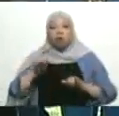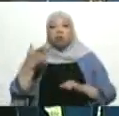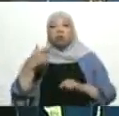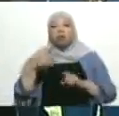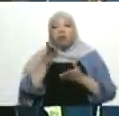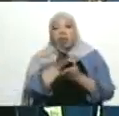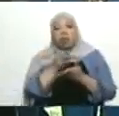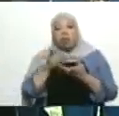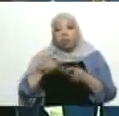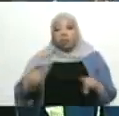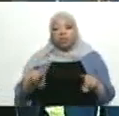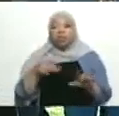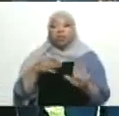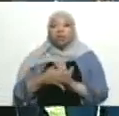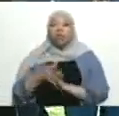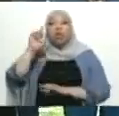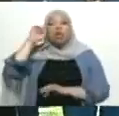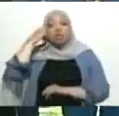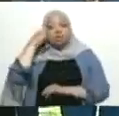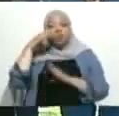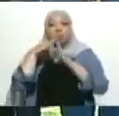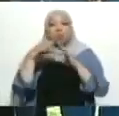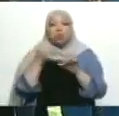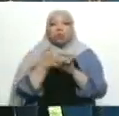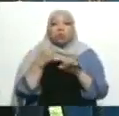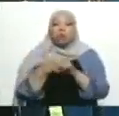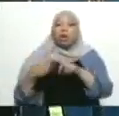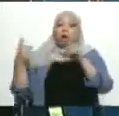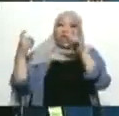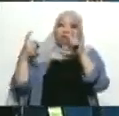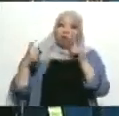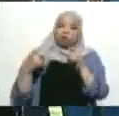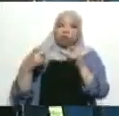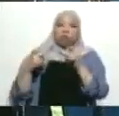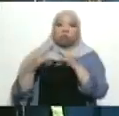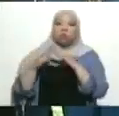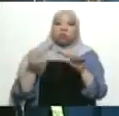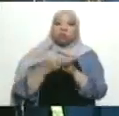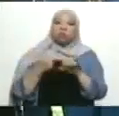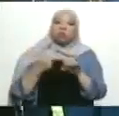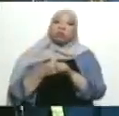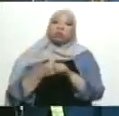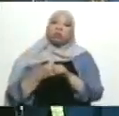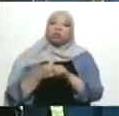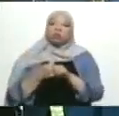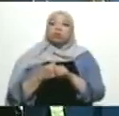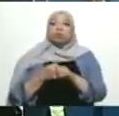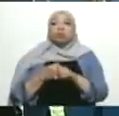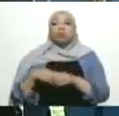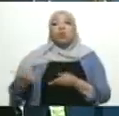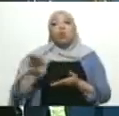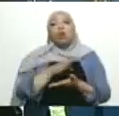divididos. Recuerden, todos se querían tomar la foto. Todos querían ir para allá para el concierto del